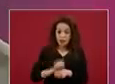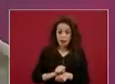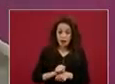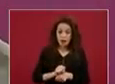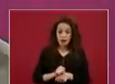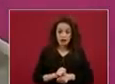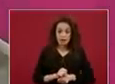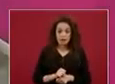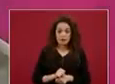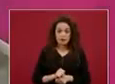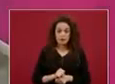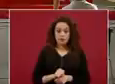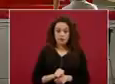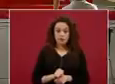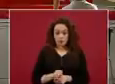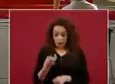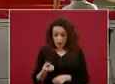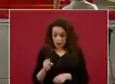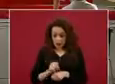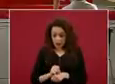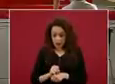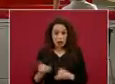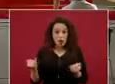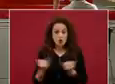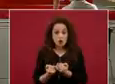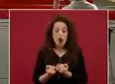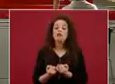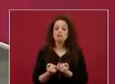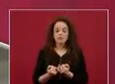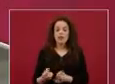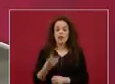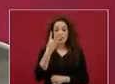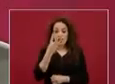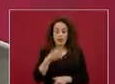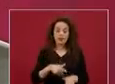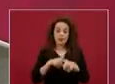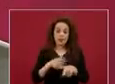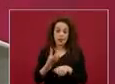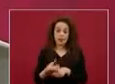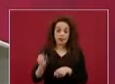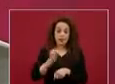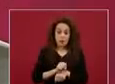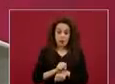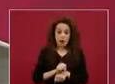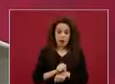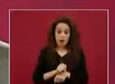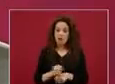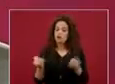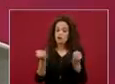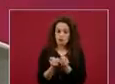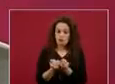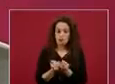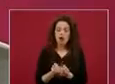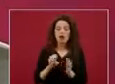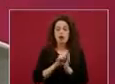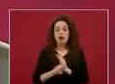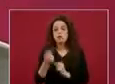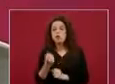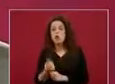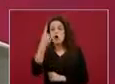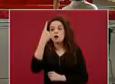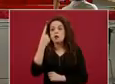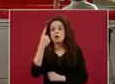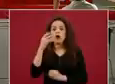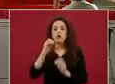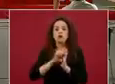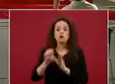semana en la misma tendencia, serán ya 3, al menos 3. Algunas entidades federativas, y es el caso precisamente de Campeche, y también es el